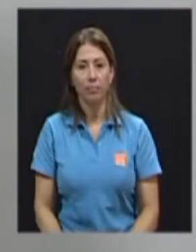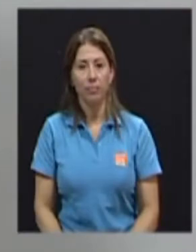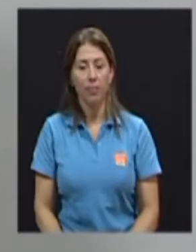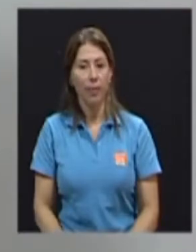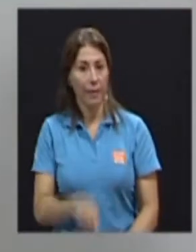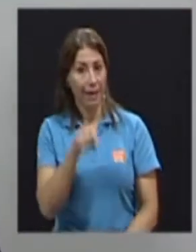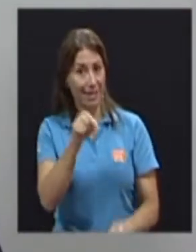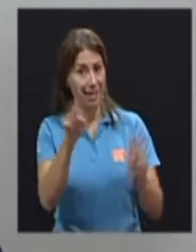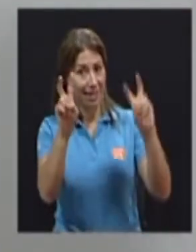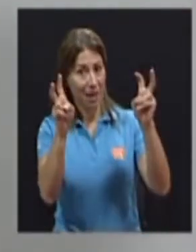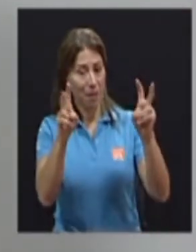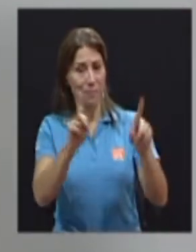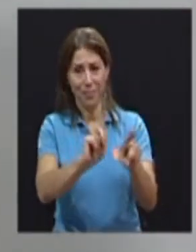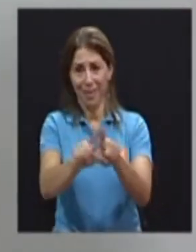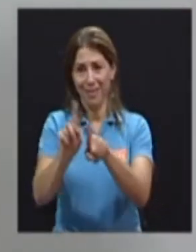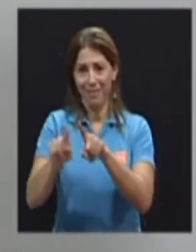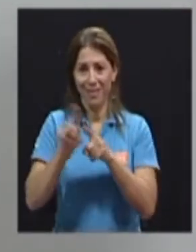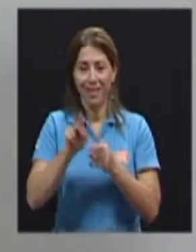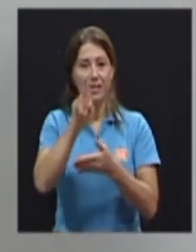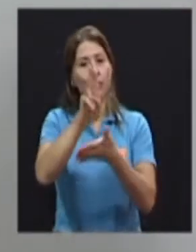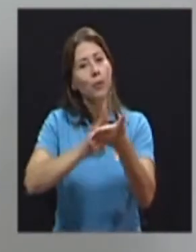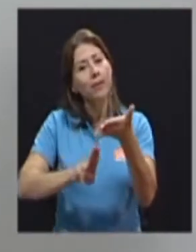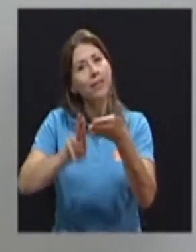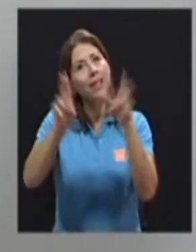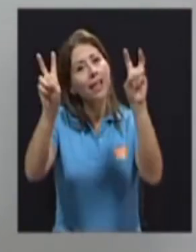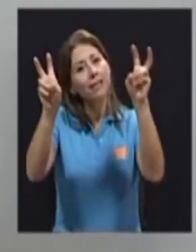de las hermanas compartiendo